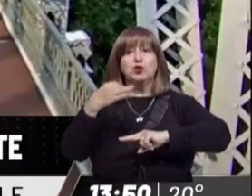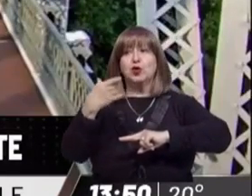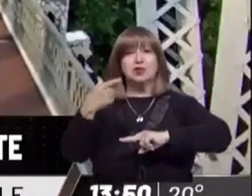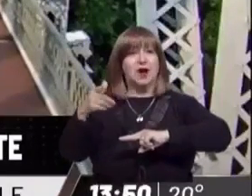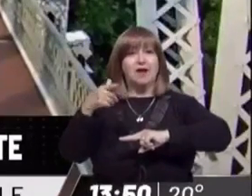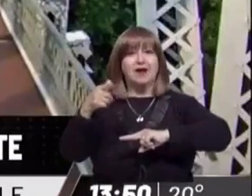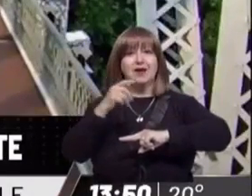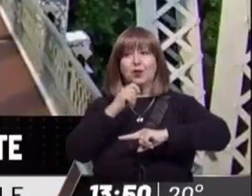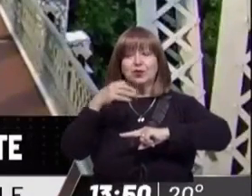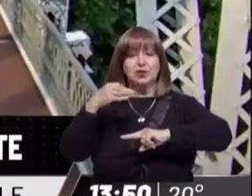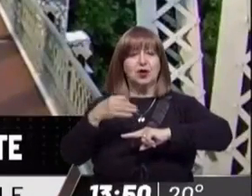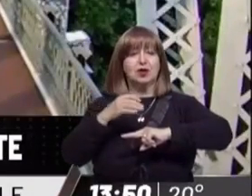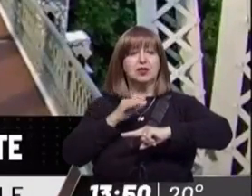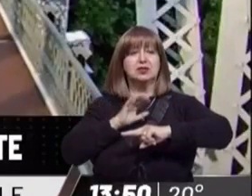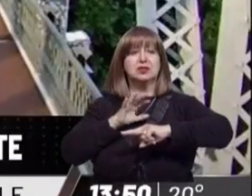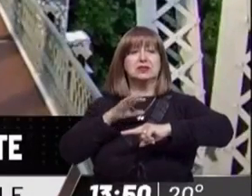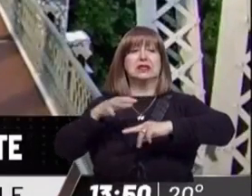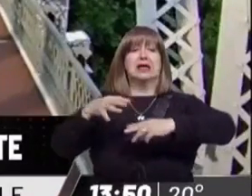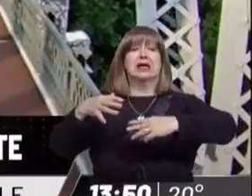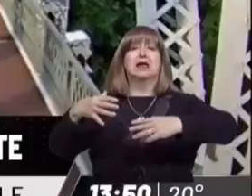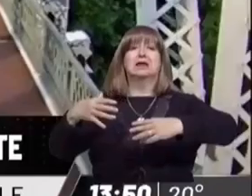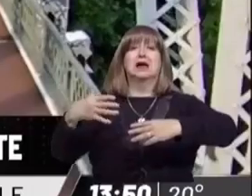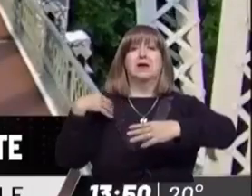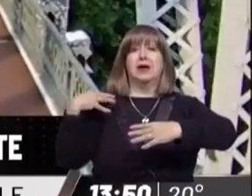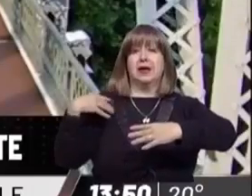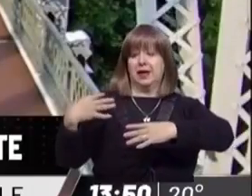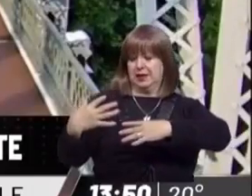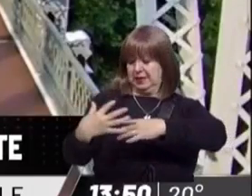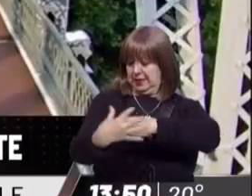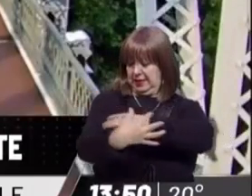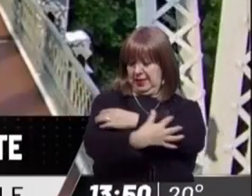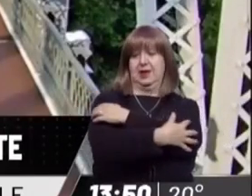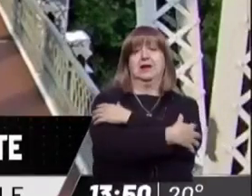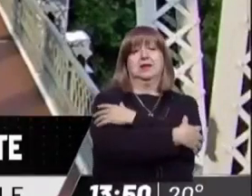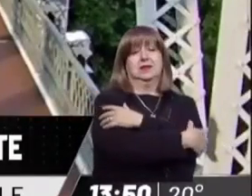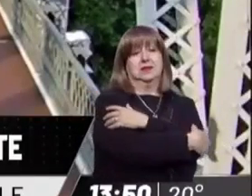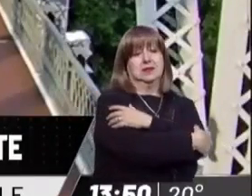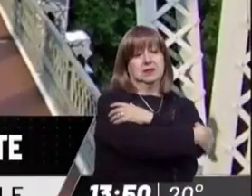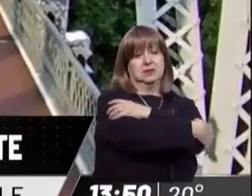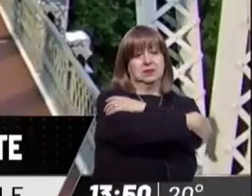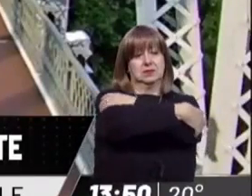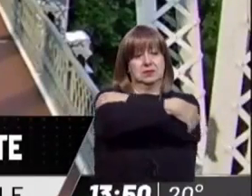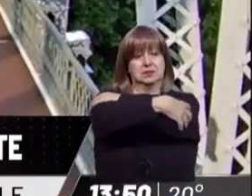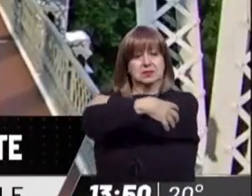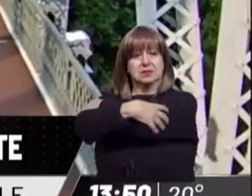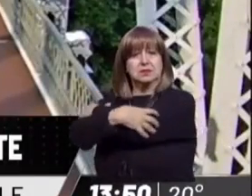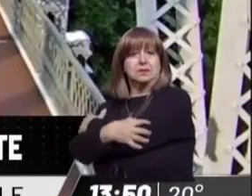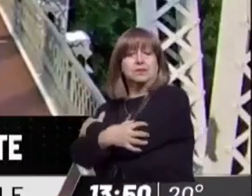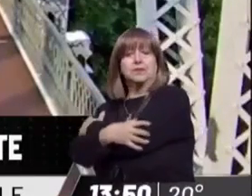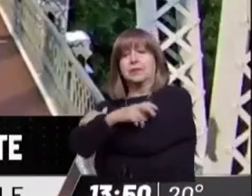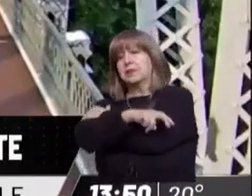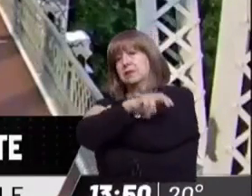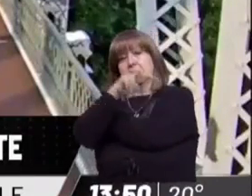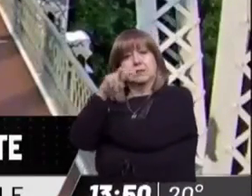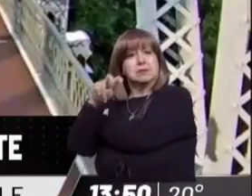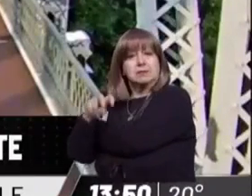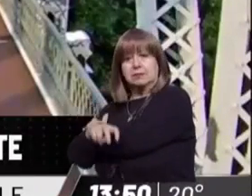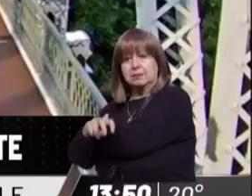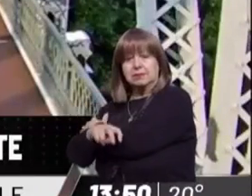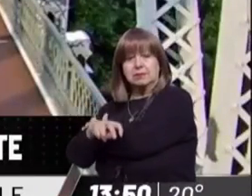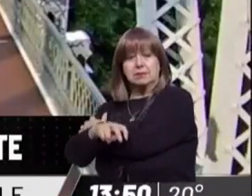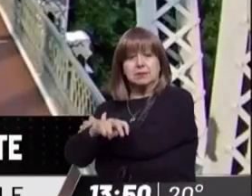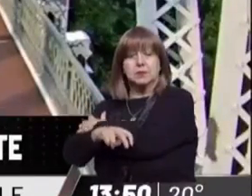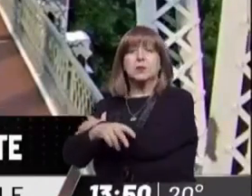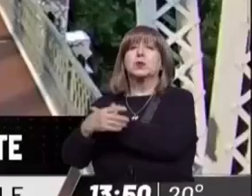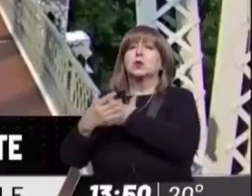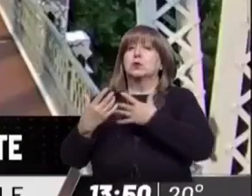hay una segunda oportunidad donde alguien llega realmente a tiempo y evita que la tragedia ocurra hermoso